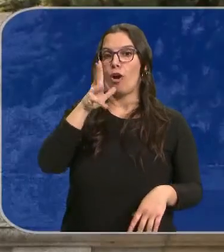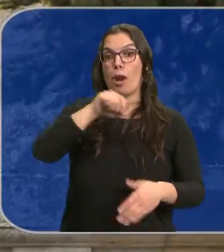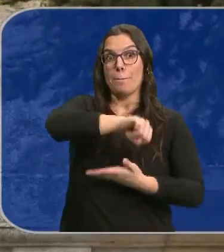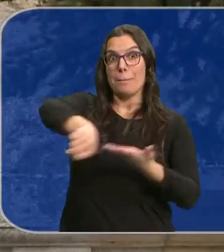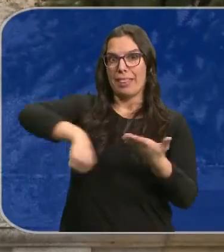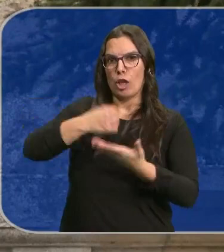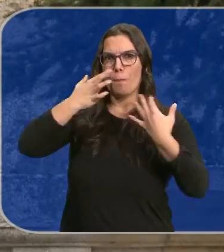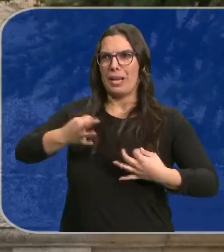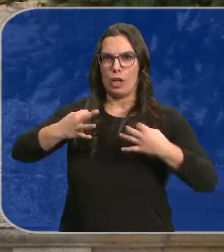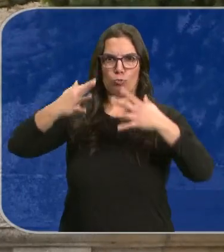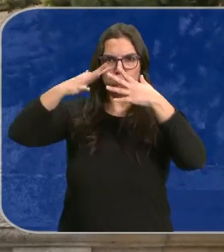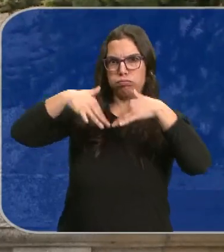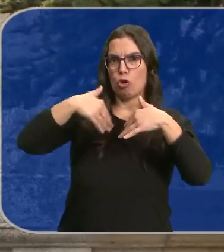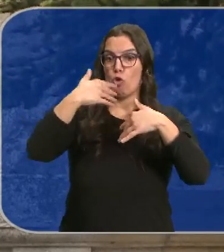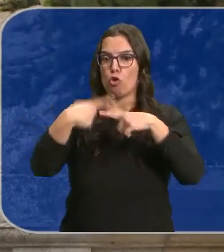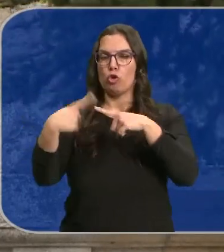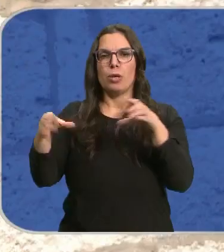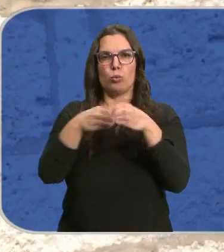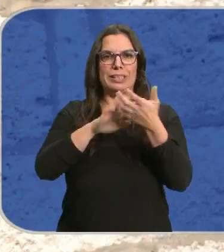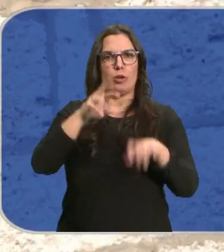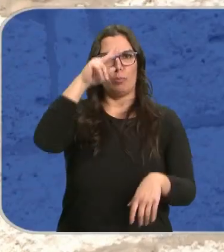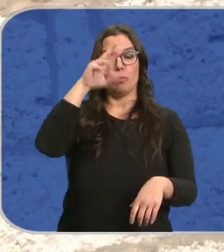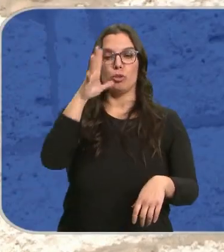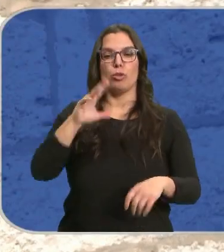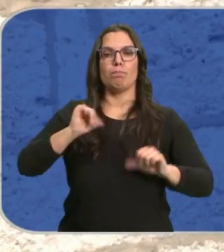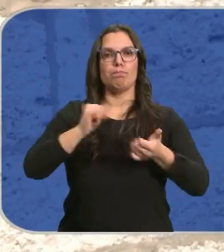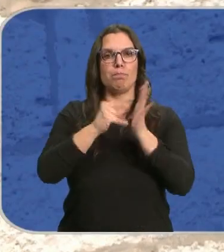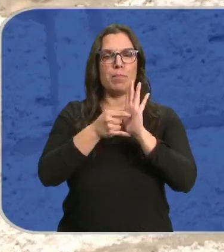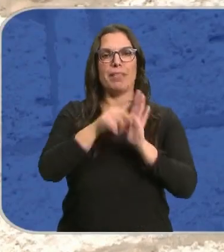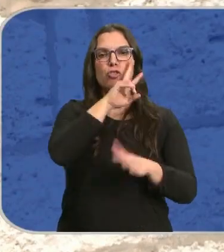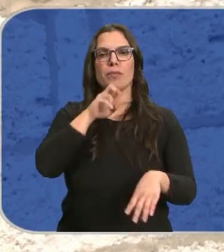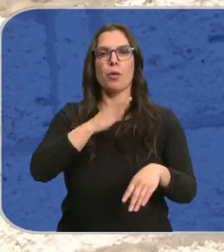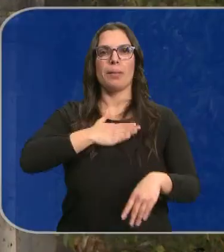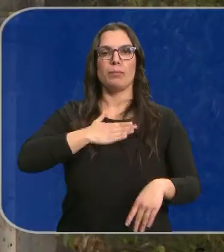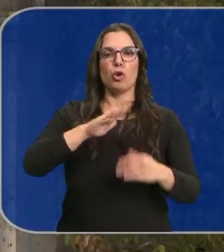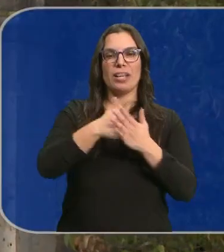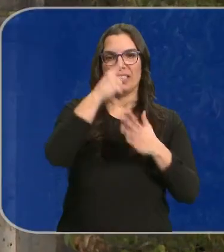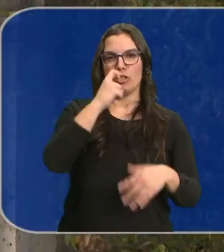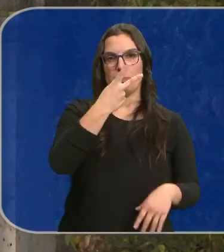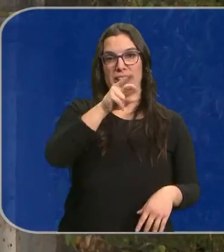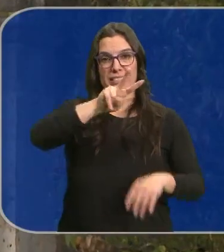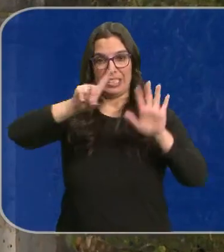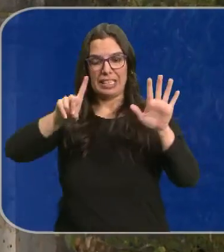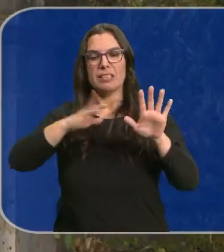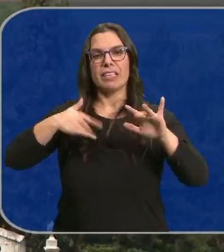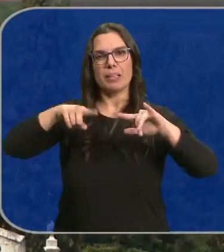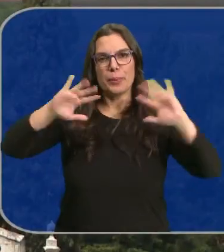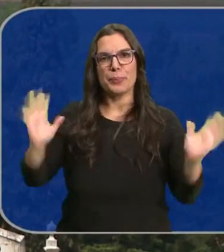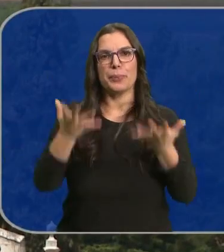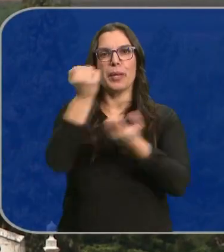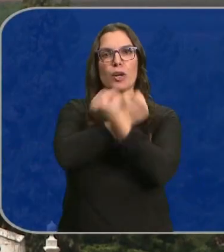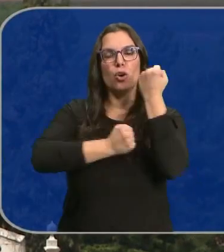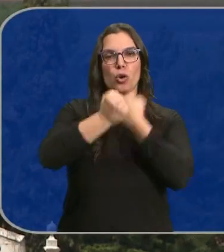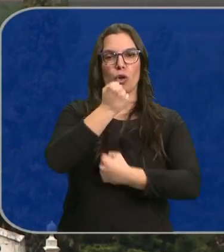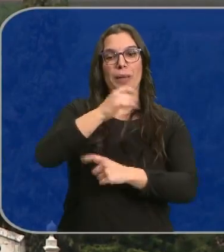desocupados y en riesgo de quedar en ruinas. Por ello, prepara un plan de conservación patrimonial hasta 2026, con el que se busca también impulsar la